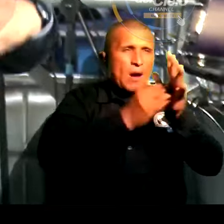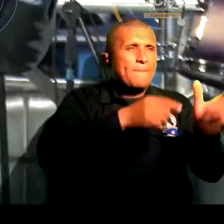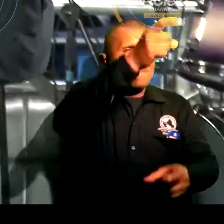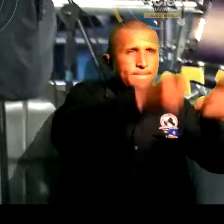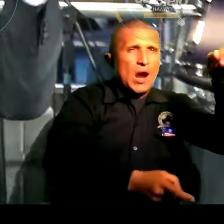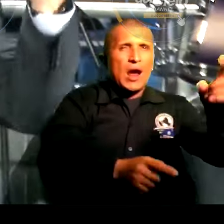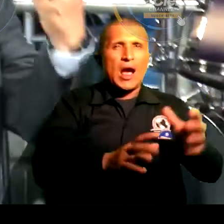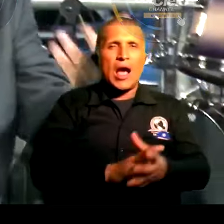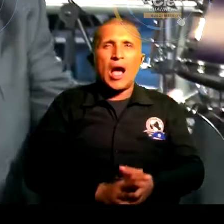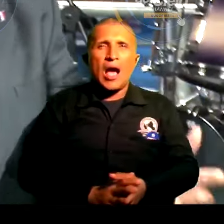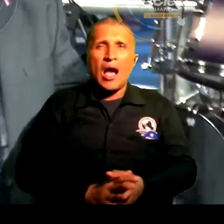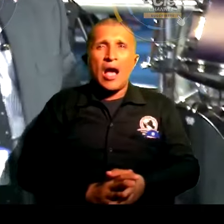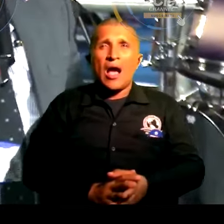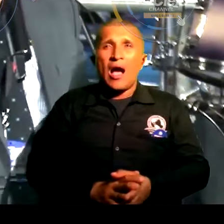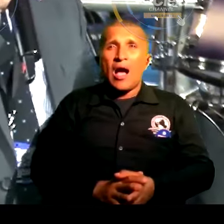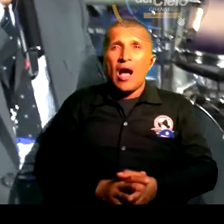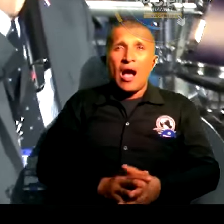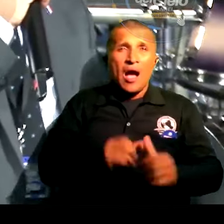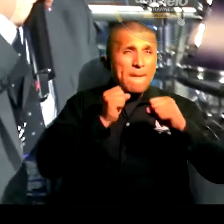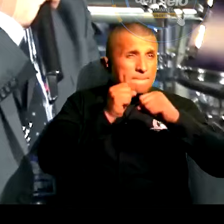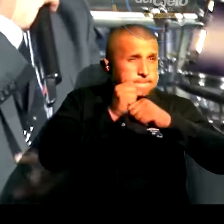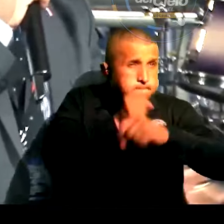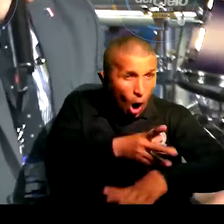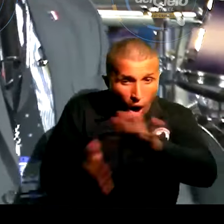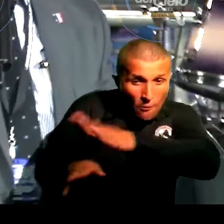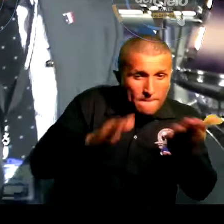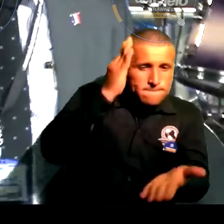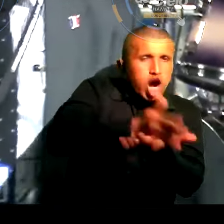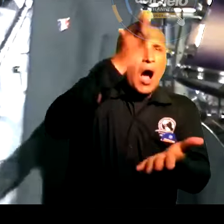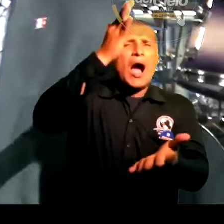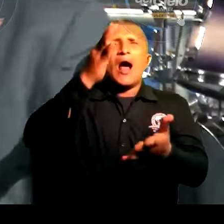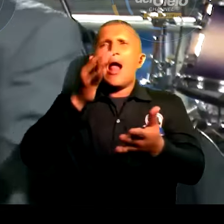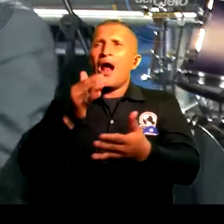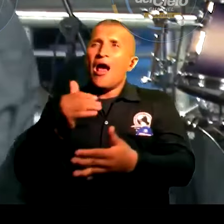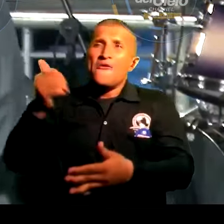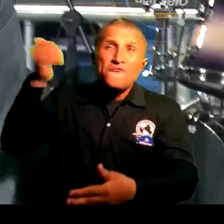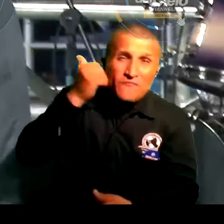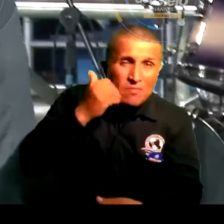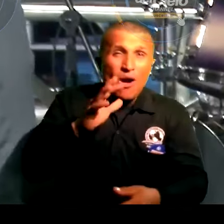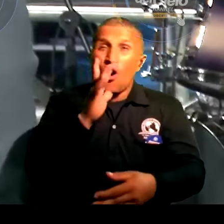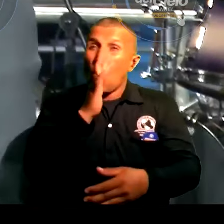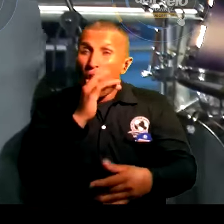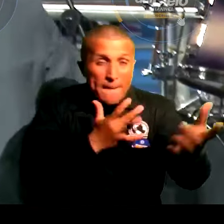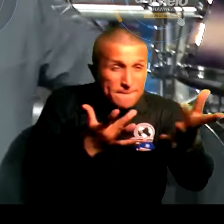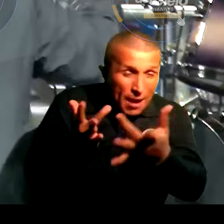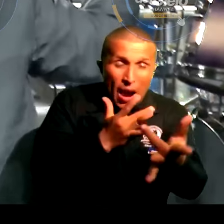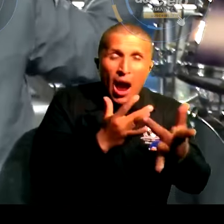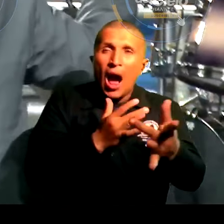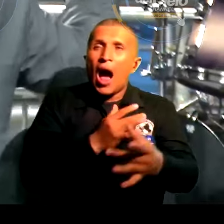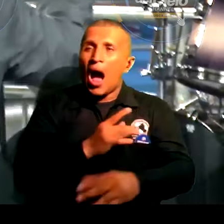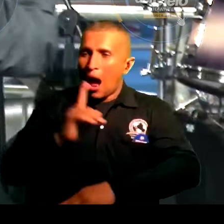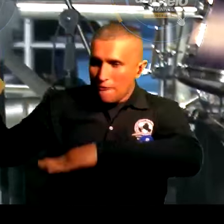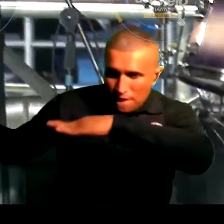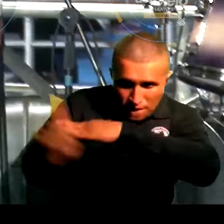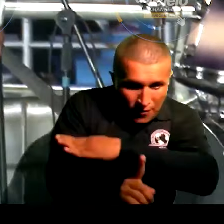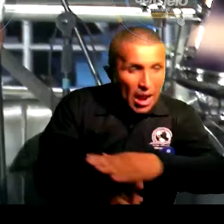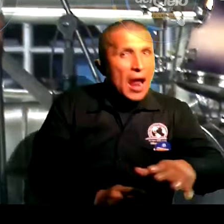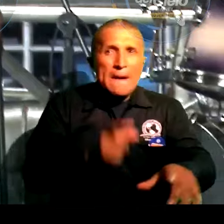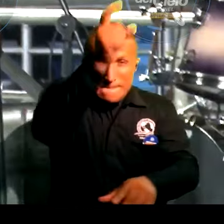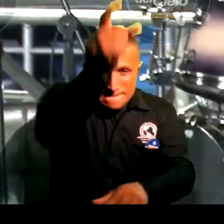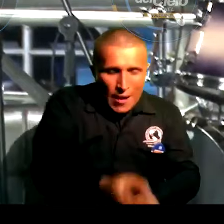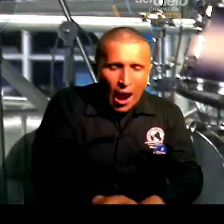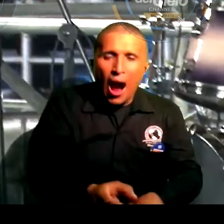morir, desahuciado, no hay esperanza, y alguien llega y le dice: le